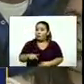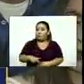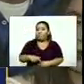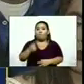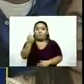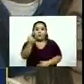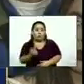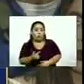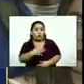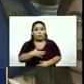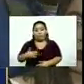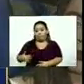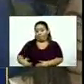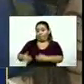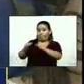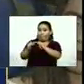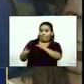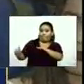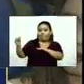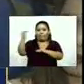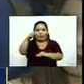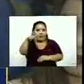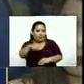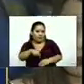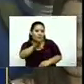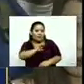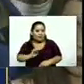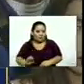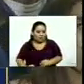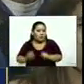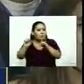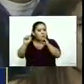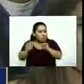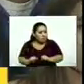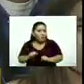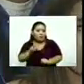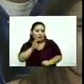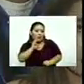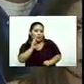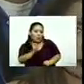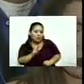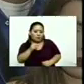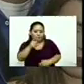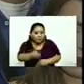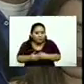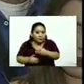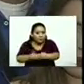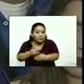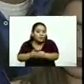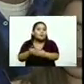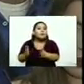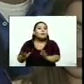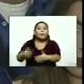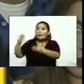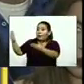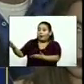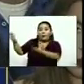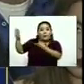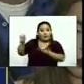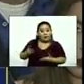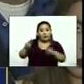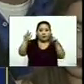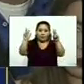político de mayor jerarquía en nuestro país es el que puede dar resultado, una gestión para poder traer beneficios